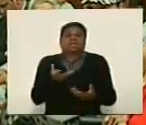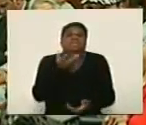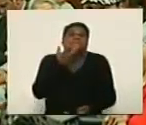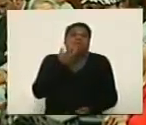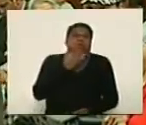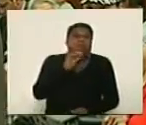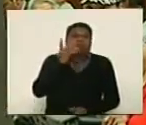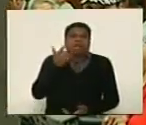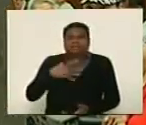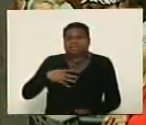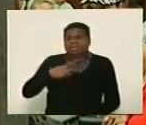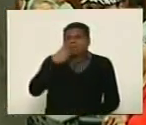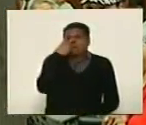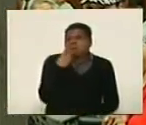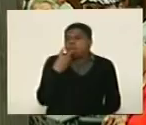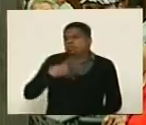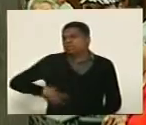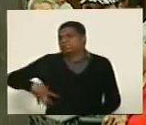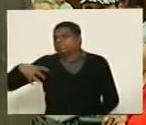al mundo,